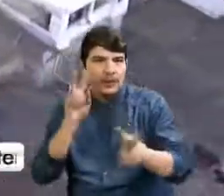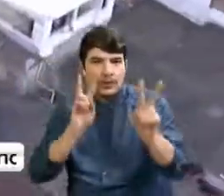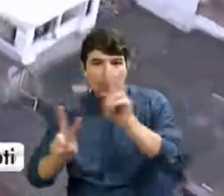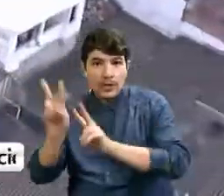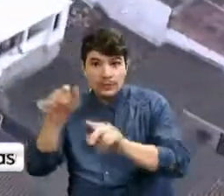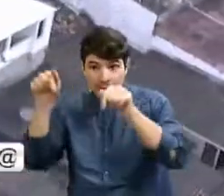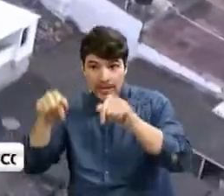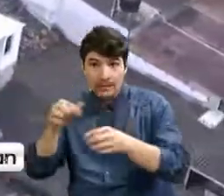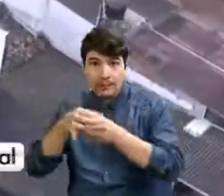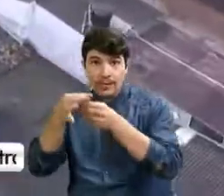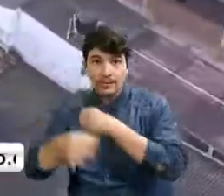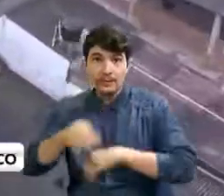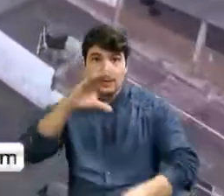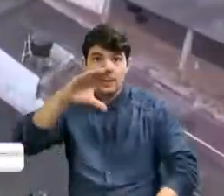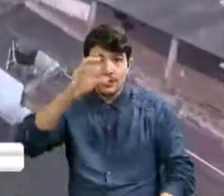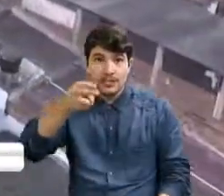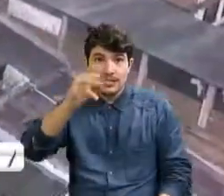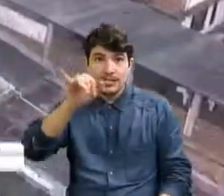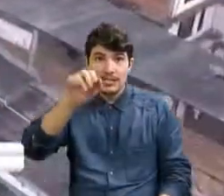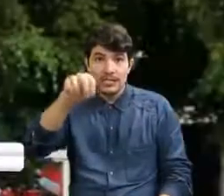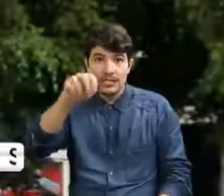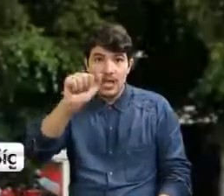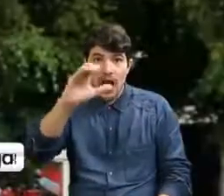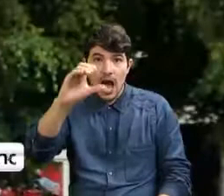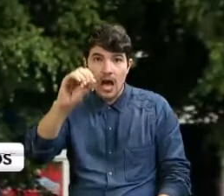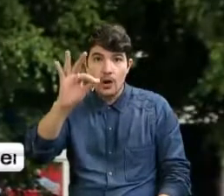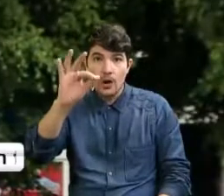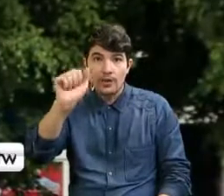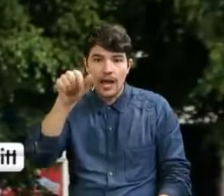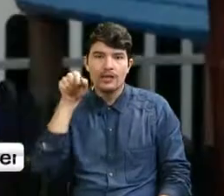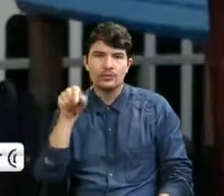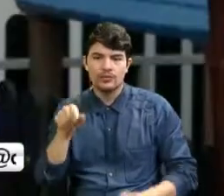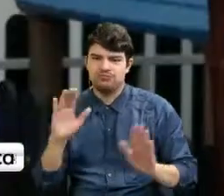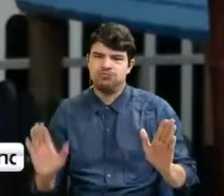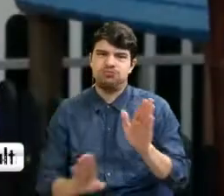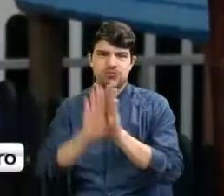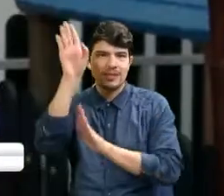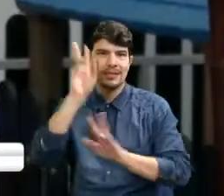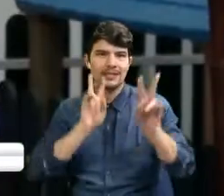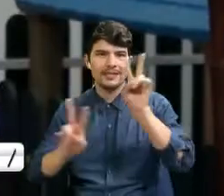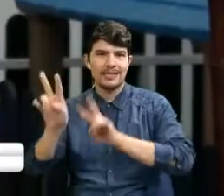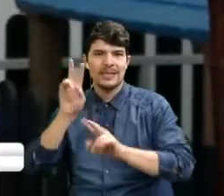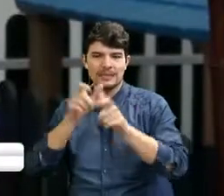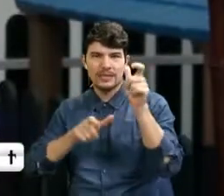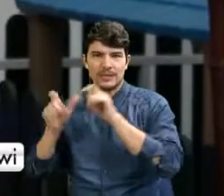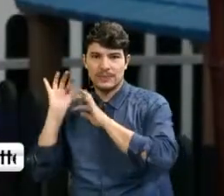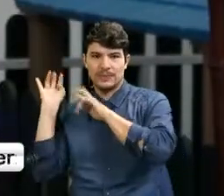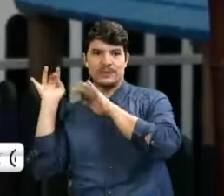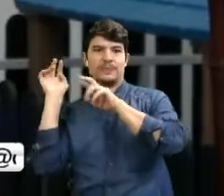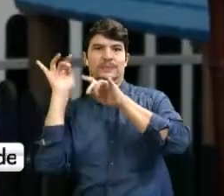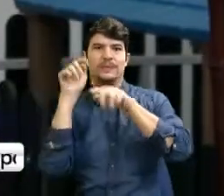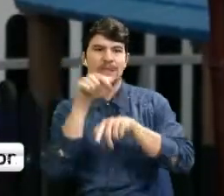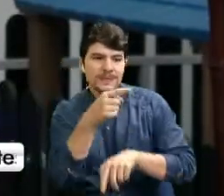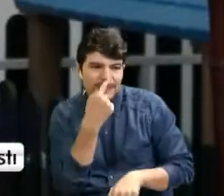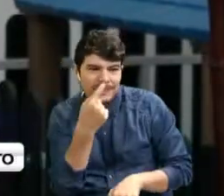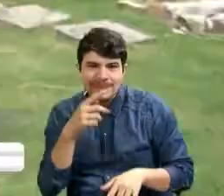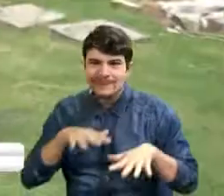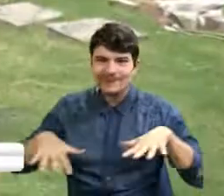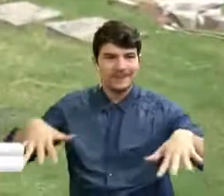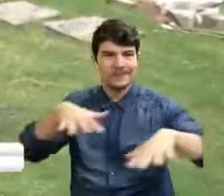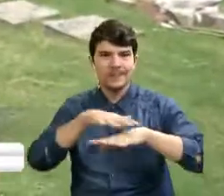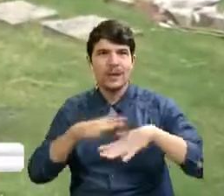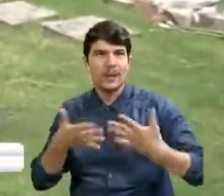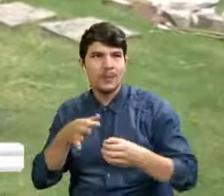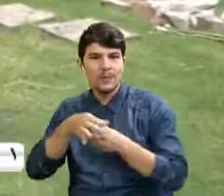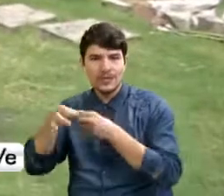de Chinácota. Esta vez contó con la presencia de más de 19 compradores. Hacer un gran trabajo para atraer turistas al departamento,